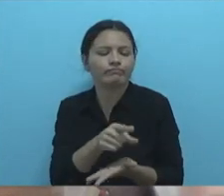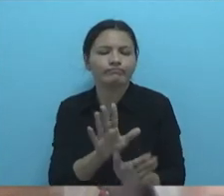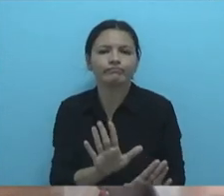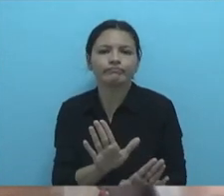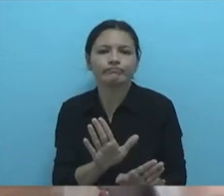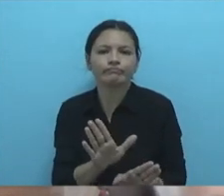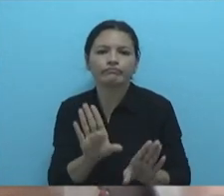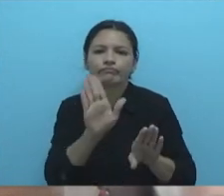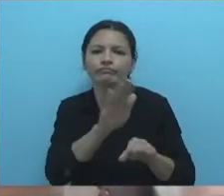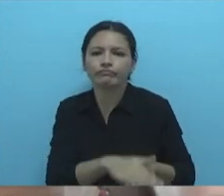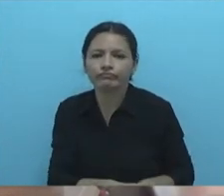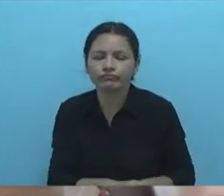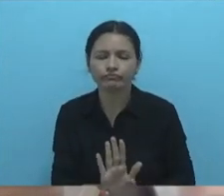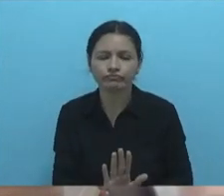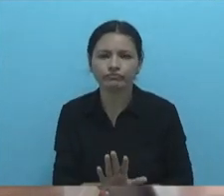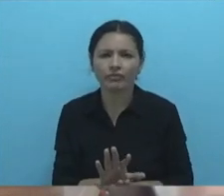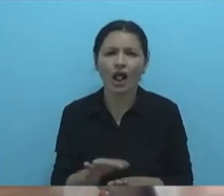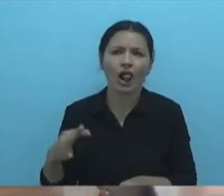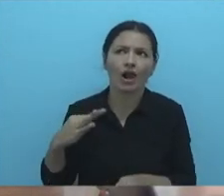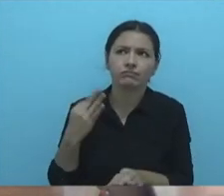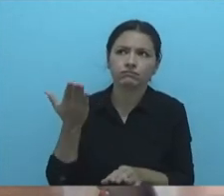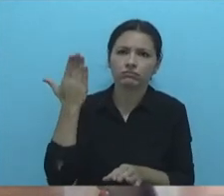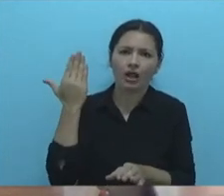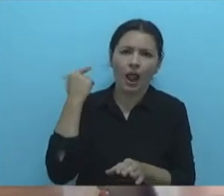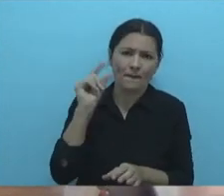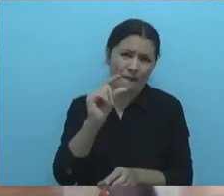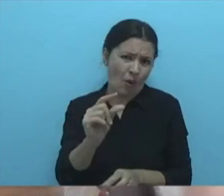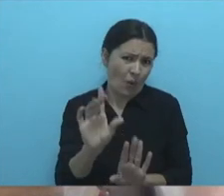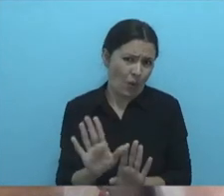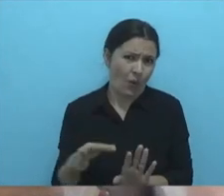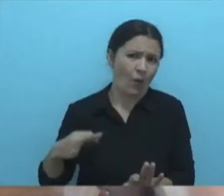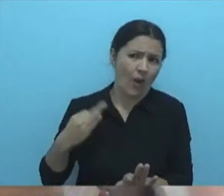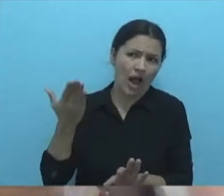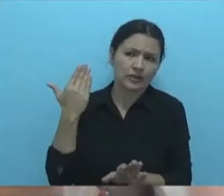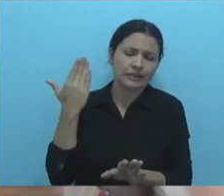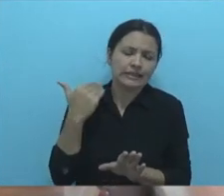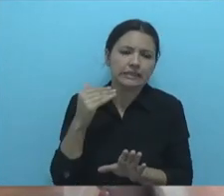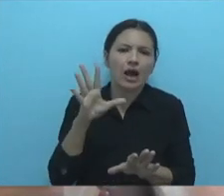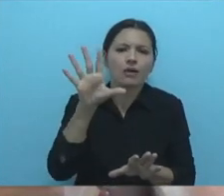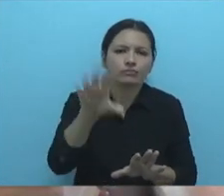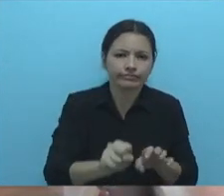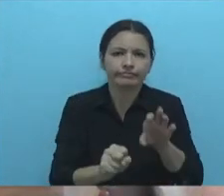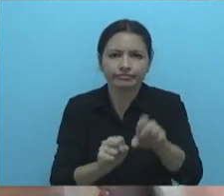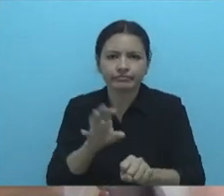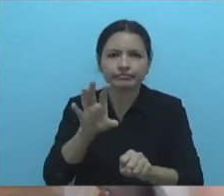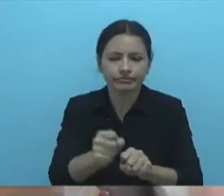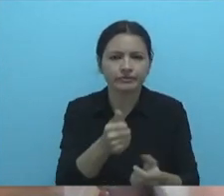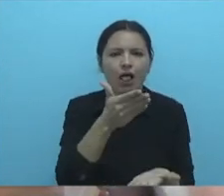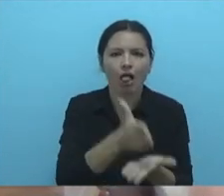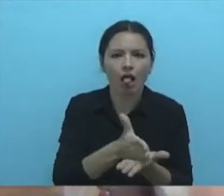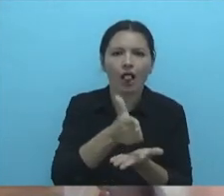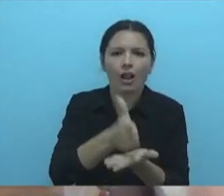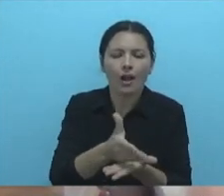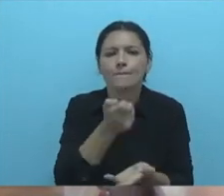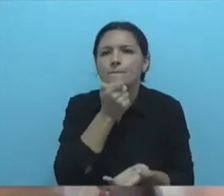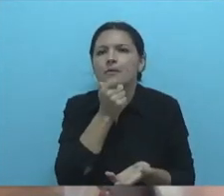derechos recién hace pocos años que vienen avanzando en la conquista de derechos Como es